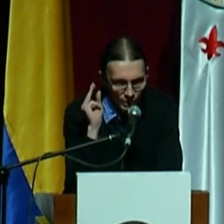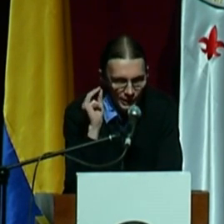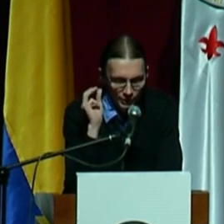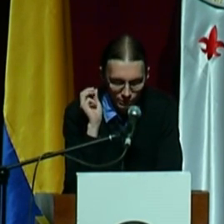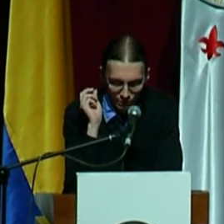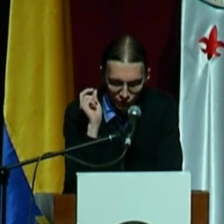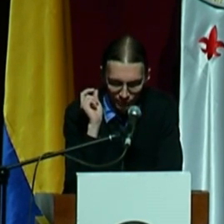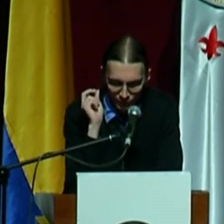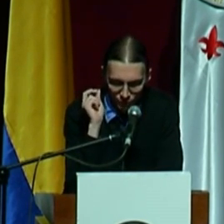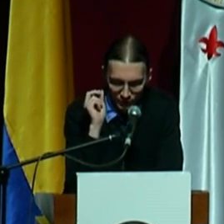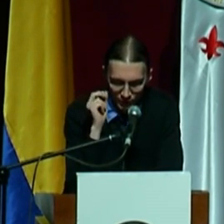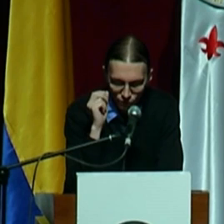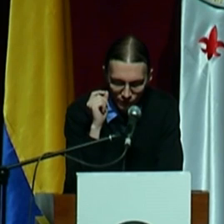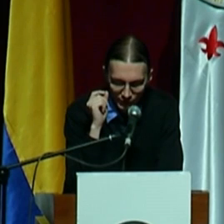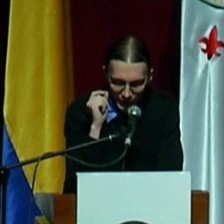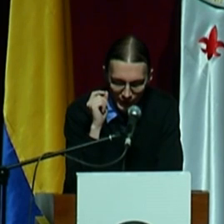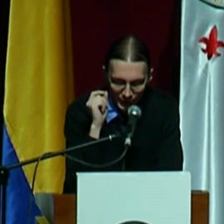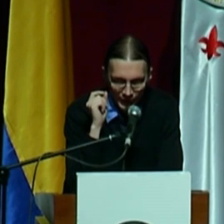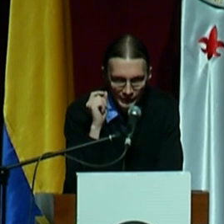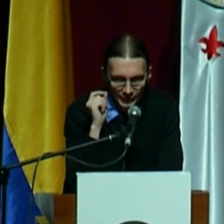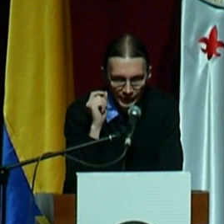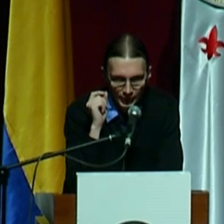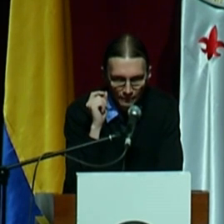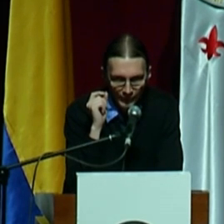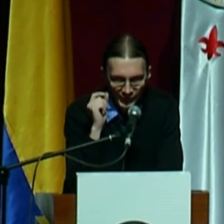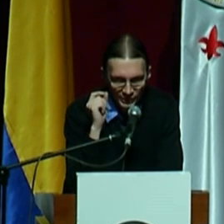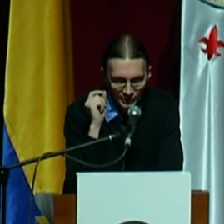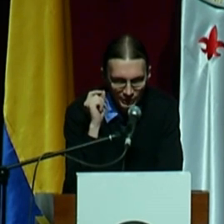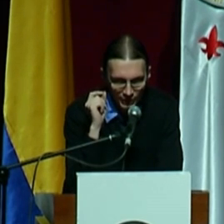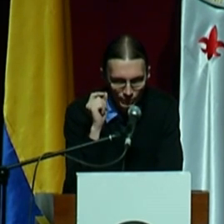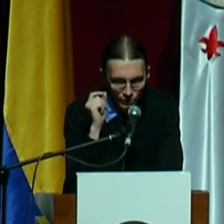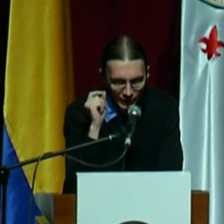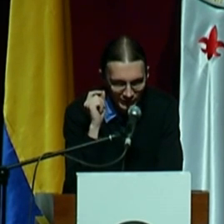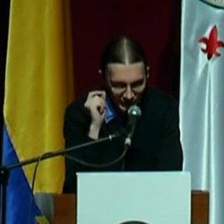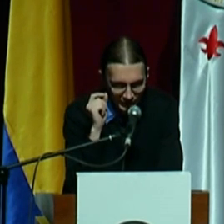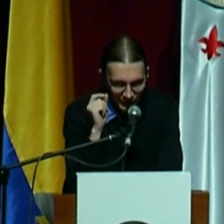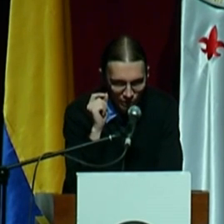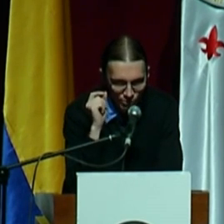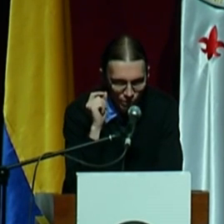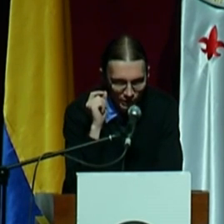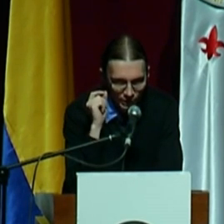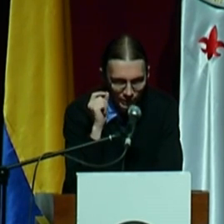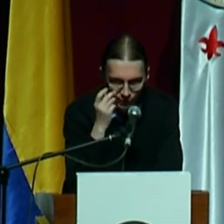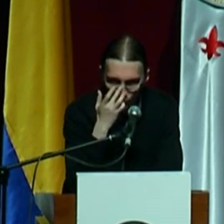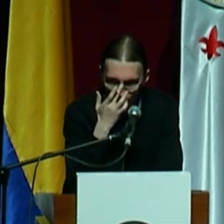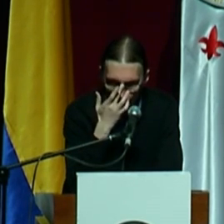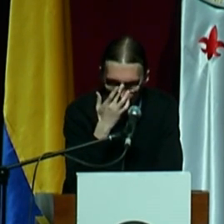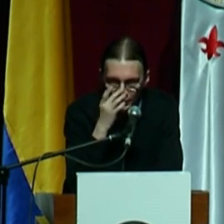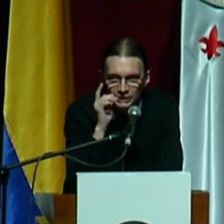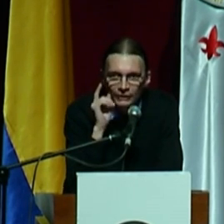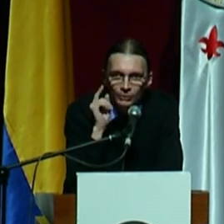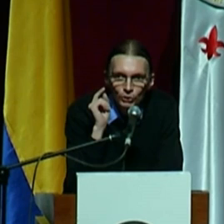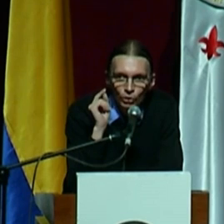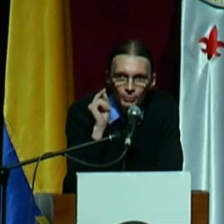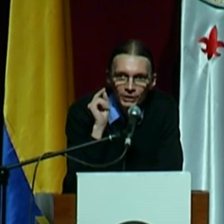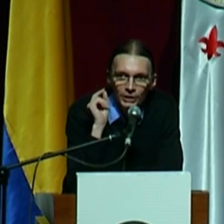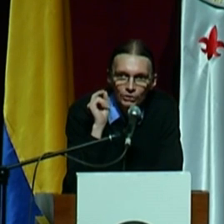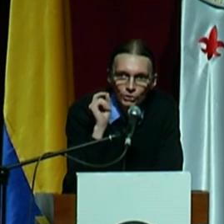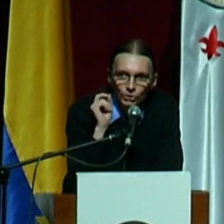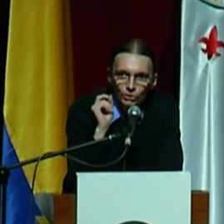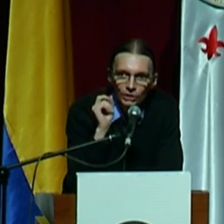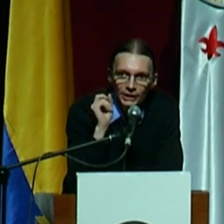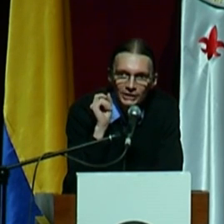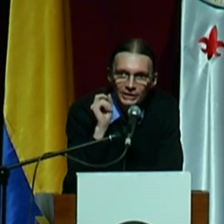tercer lugar, el último aspecto que quiero señalar es que si entendemos la ciencia como una actividad humana, debemos